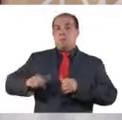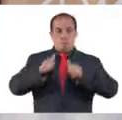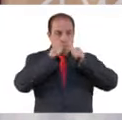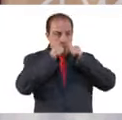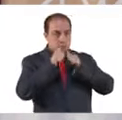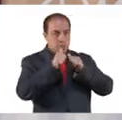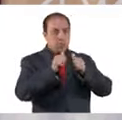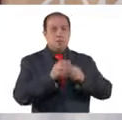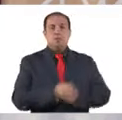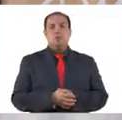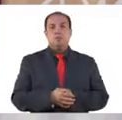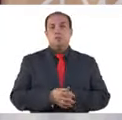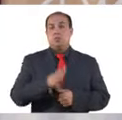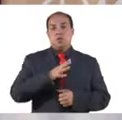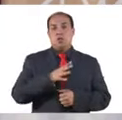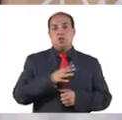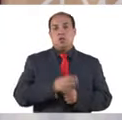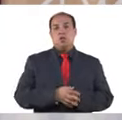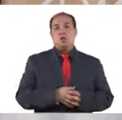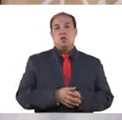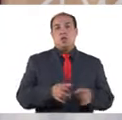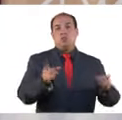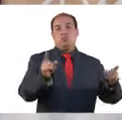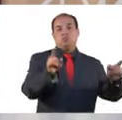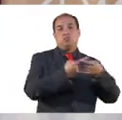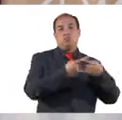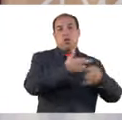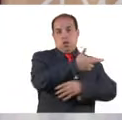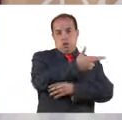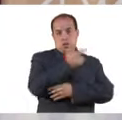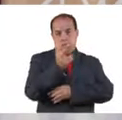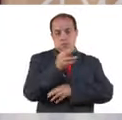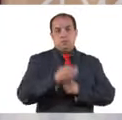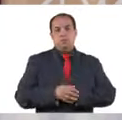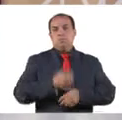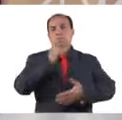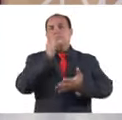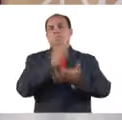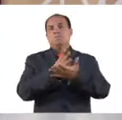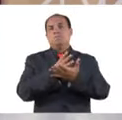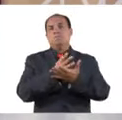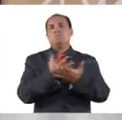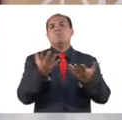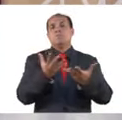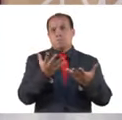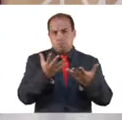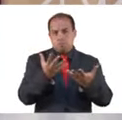no caer en la suspensión del establecimiento, sino sencillamente